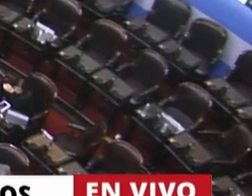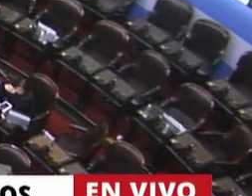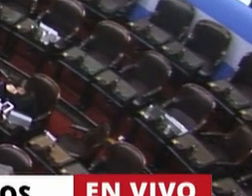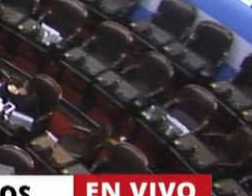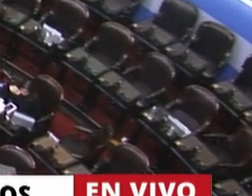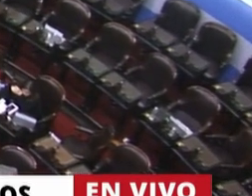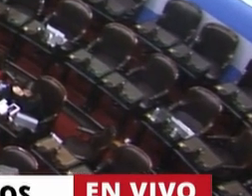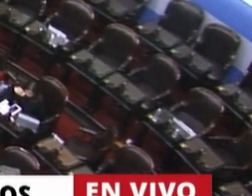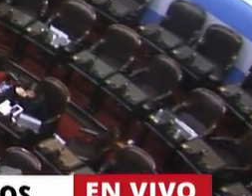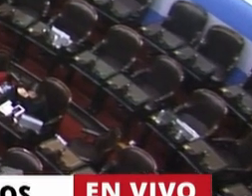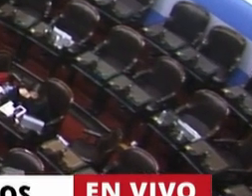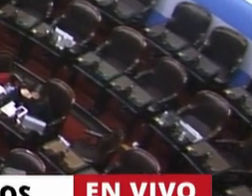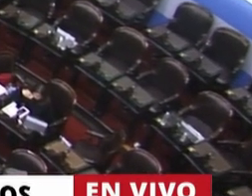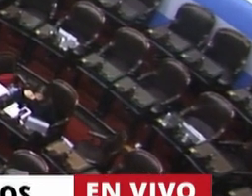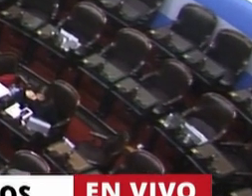G